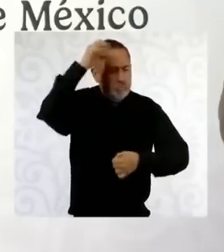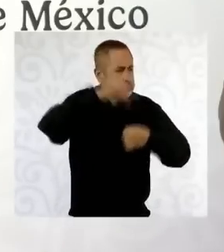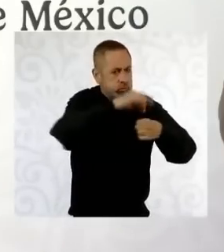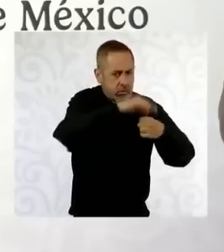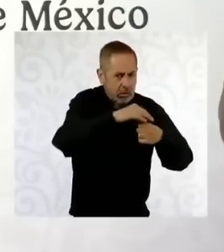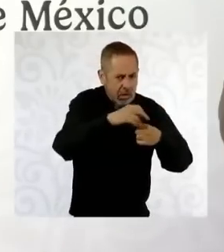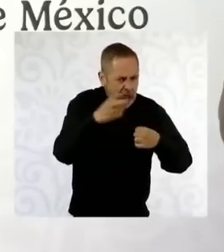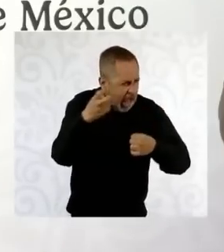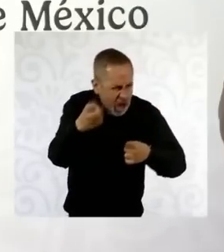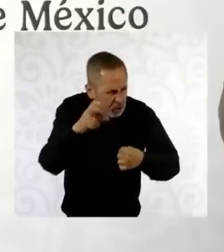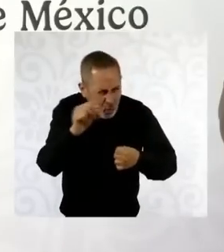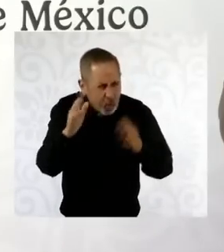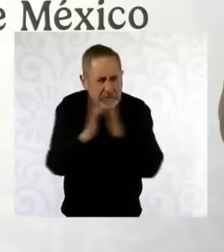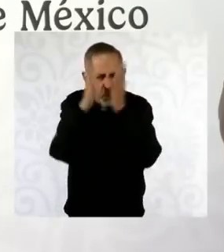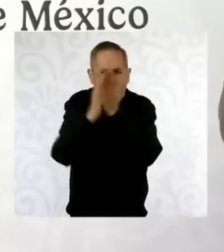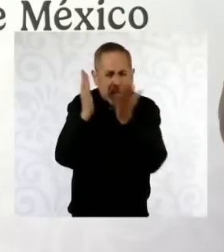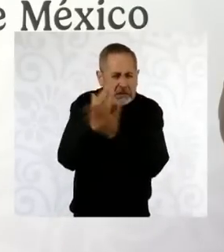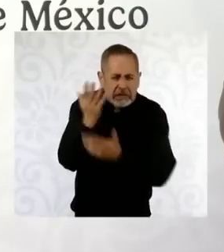democracia?